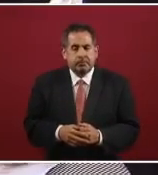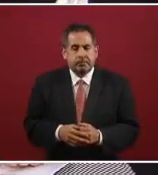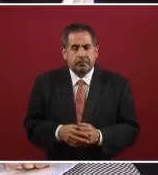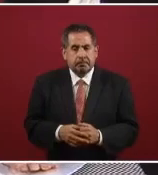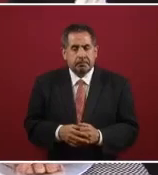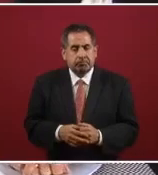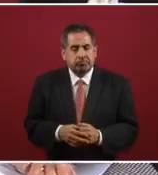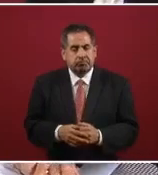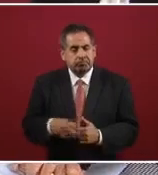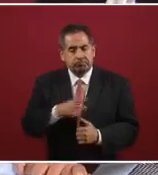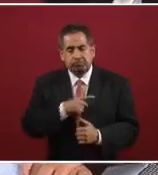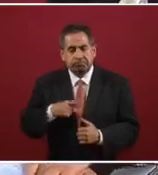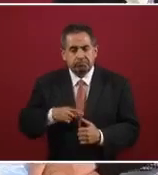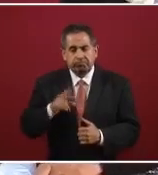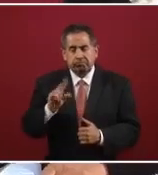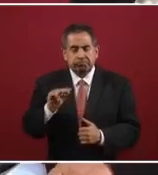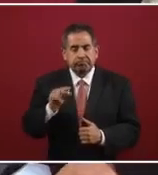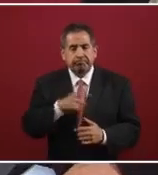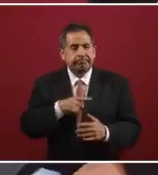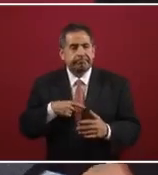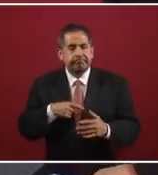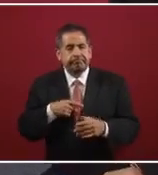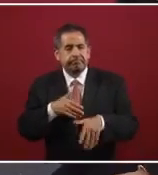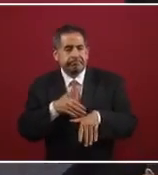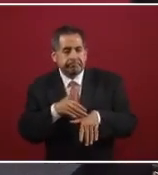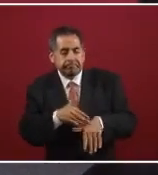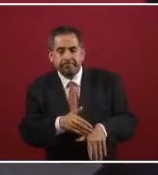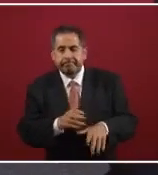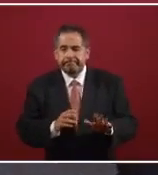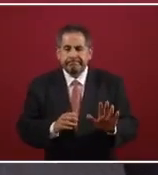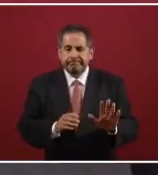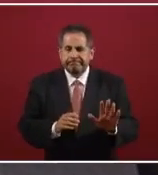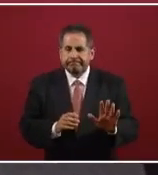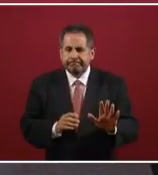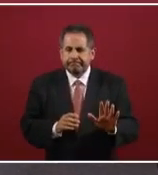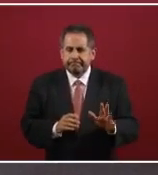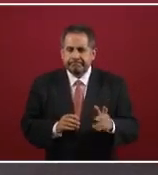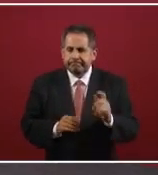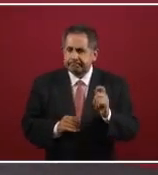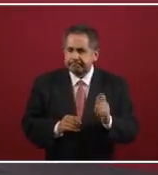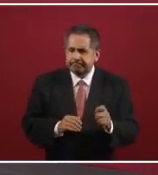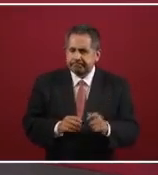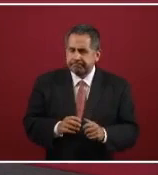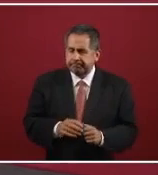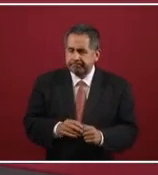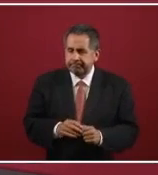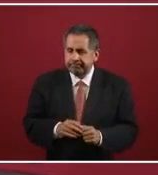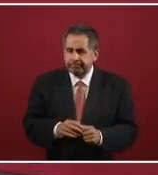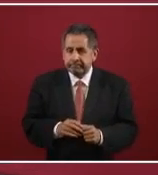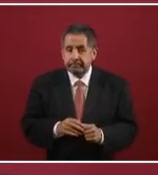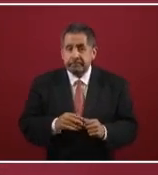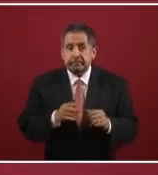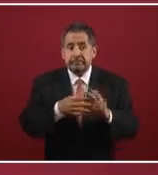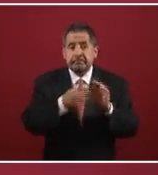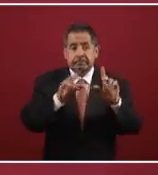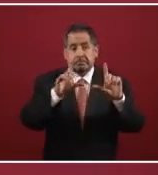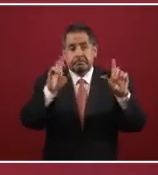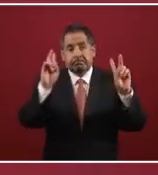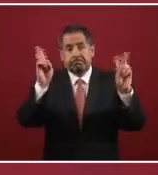y dejarnos llevar sólo por la fama